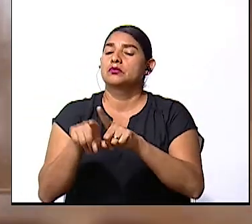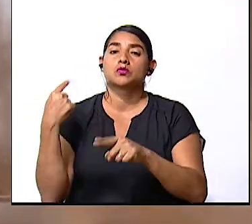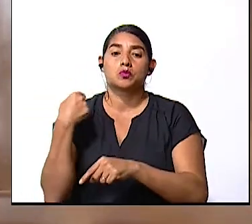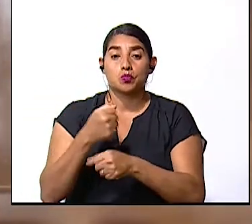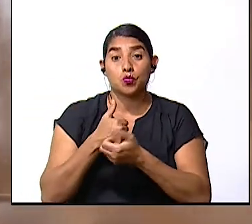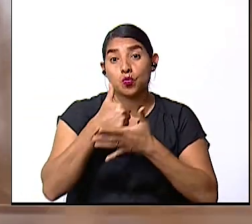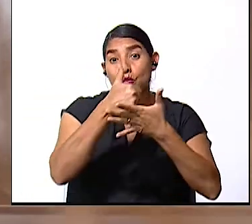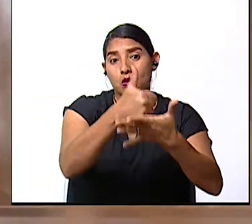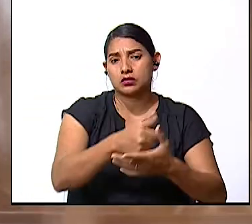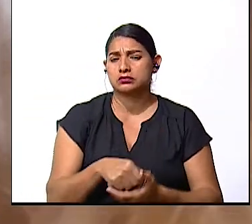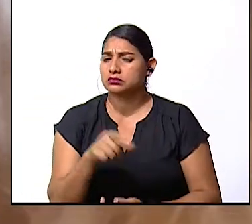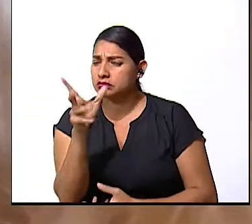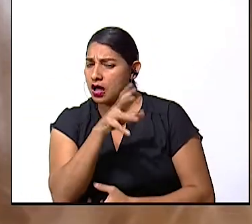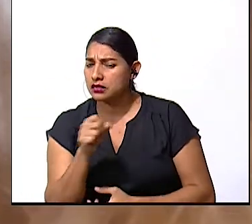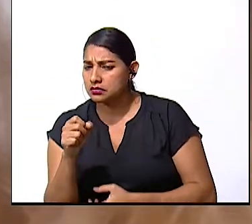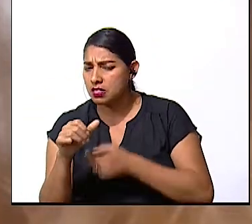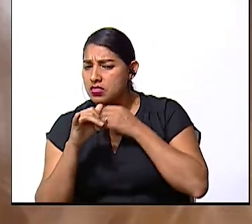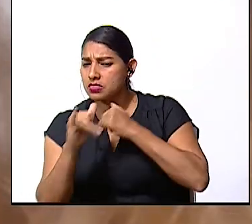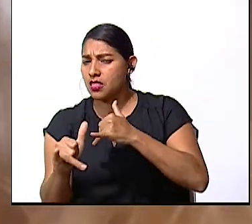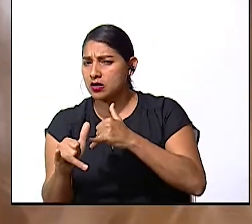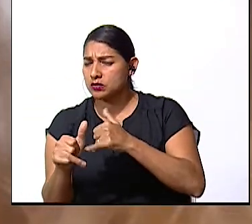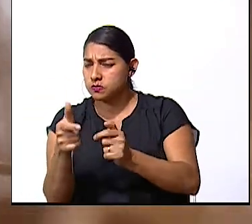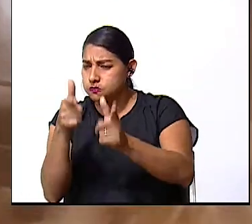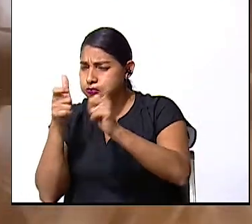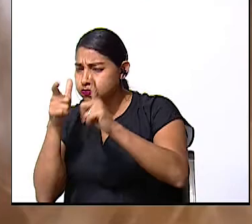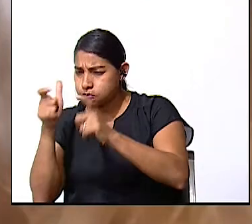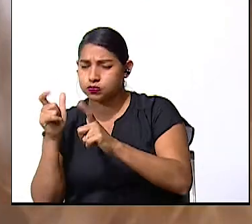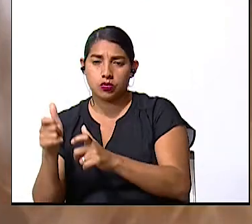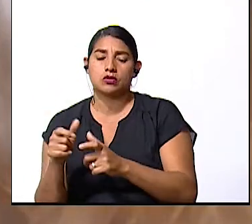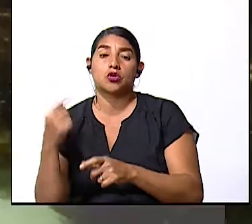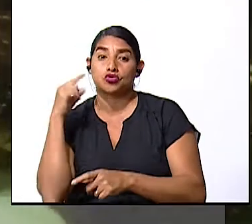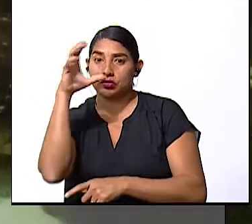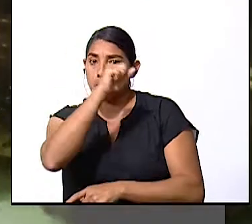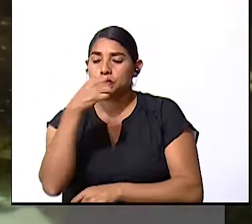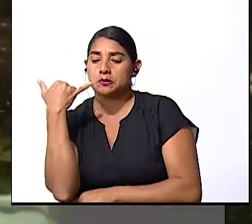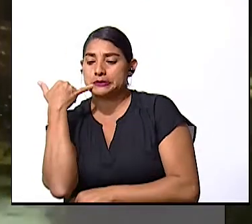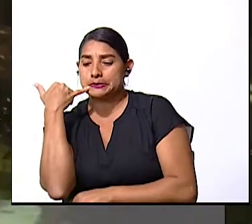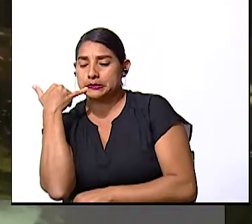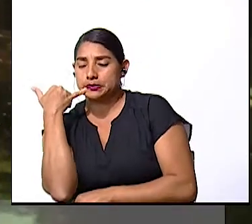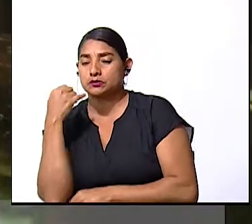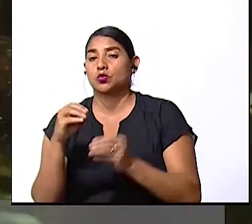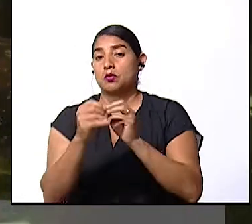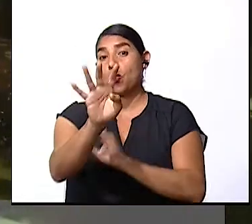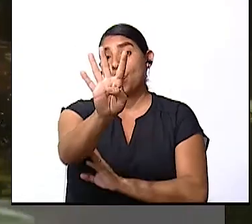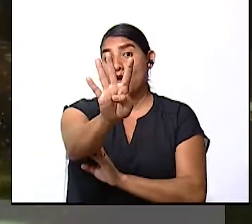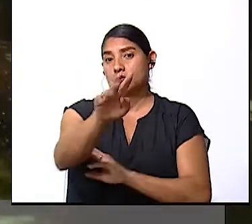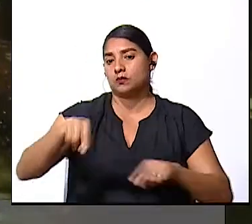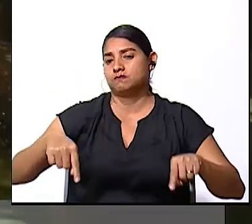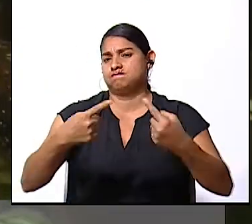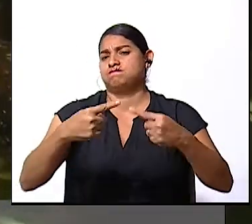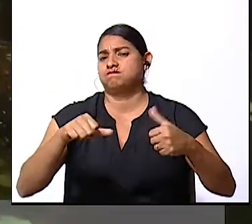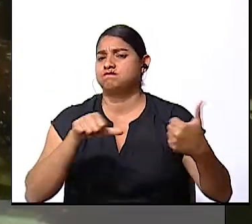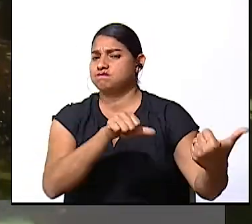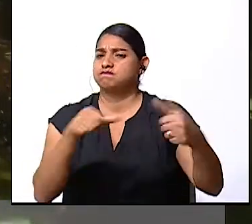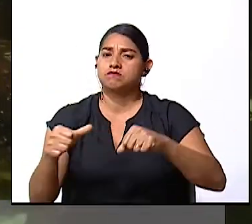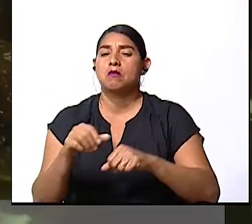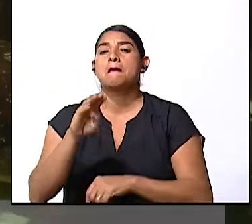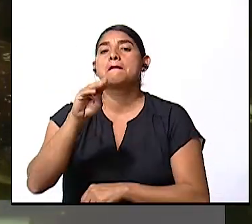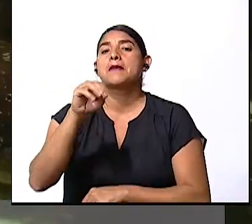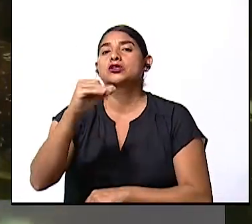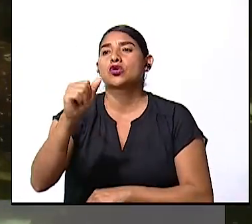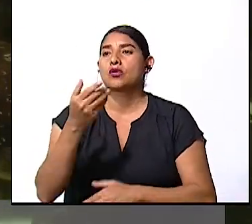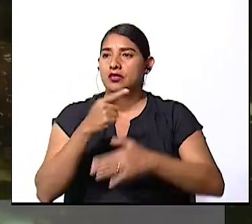puedes ayudar denunciando los casos de caza sin licencia que descubras. 4. Lucha contra el mascotismo de